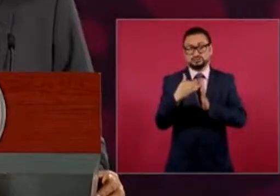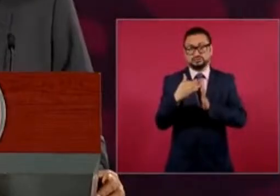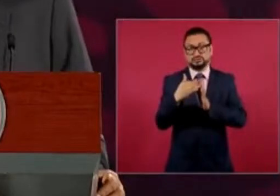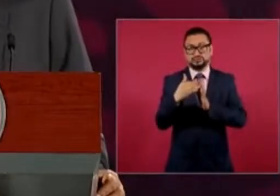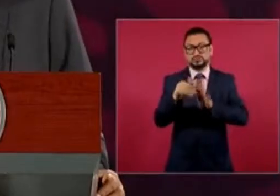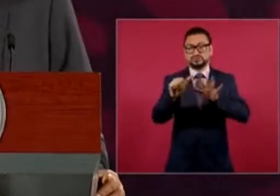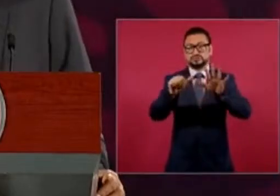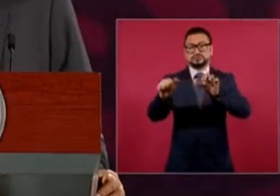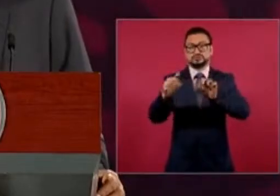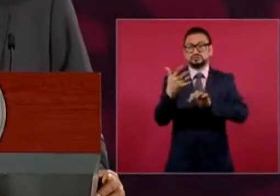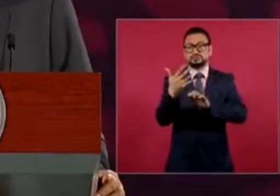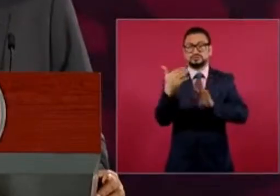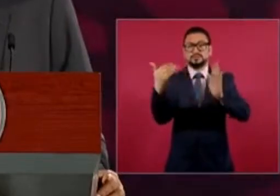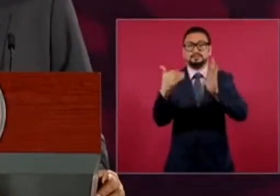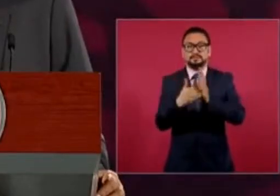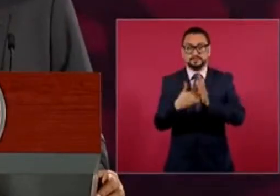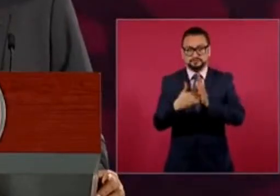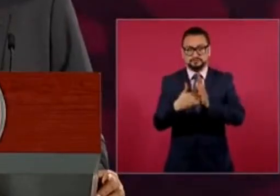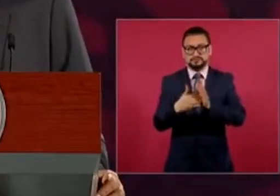1.650.000,